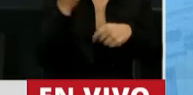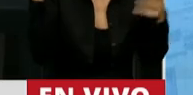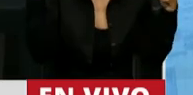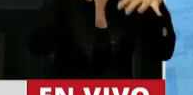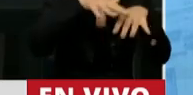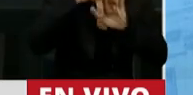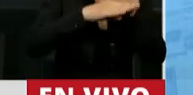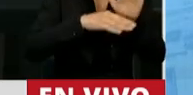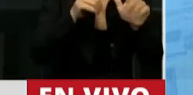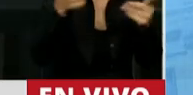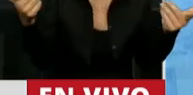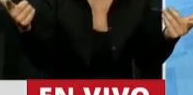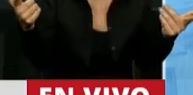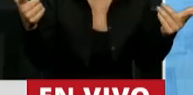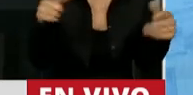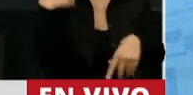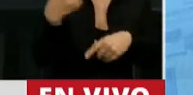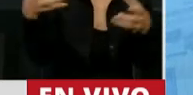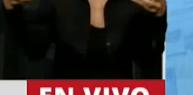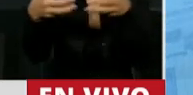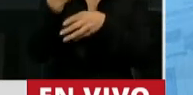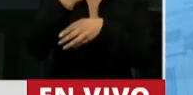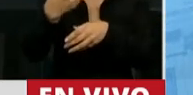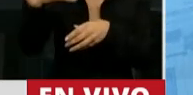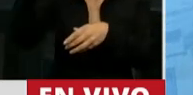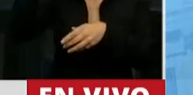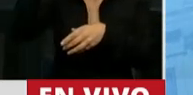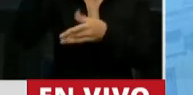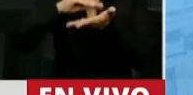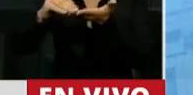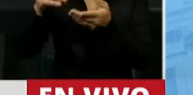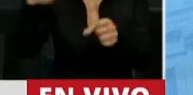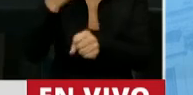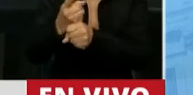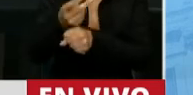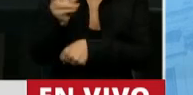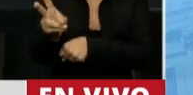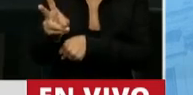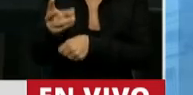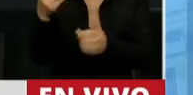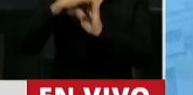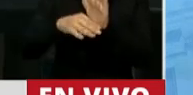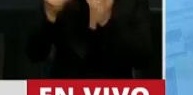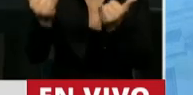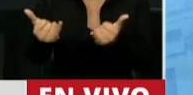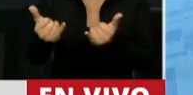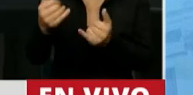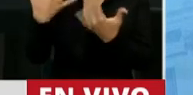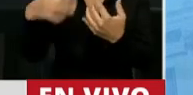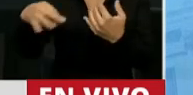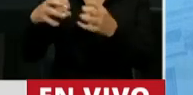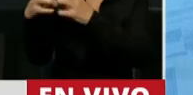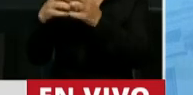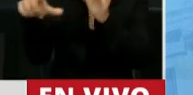protocolo sanitario y no ser capaces de que nos juntemos 257 diputados con todas las medidas de seguridad necesarias para sancionar leyes de la